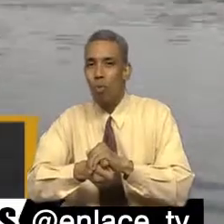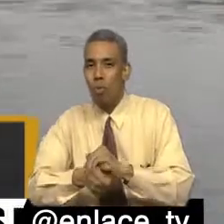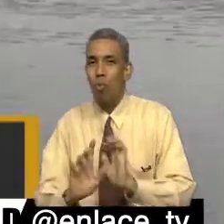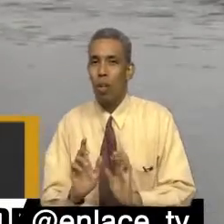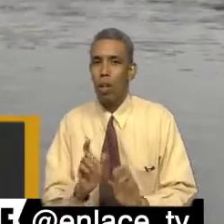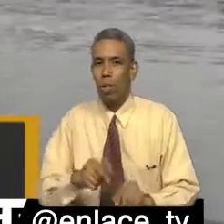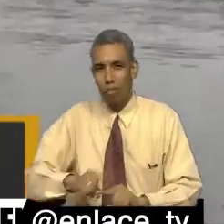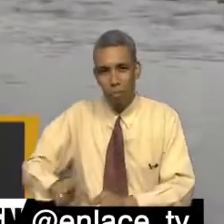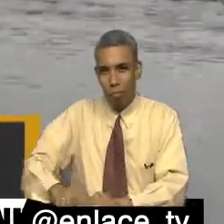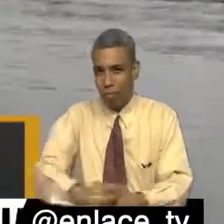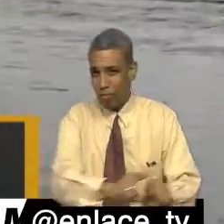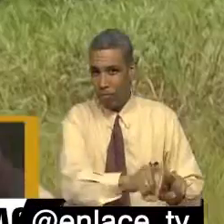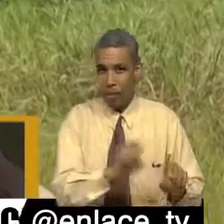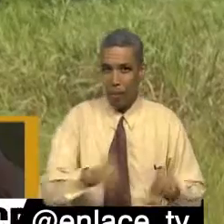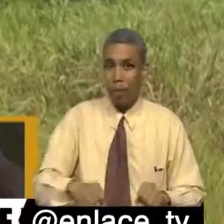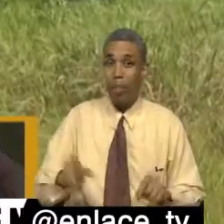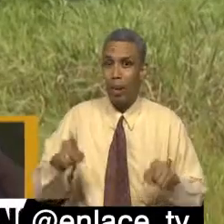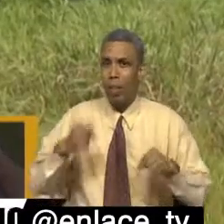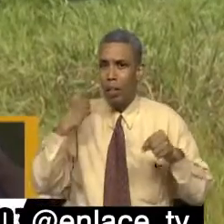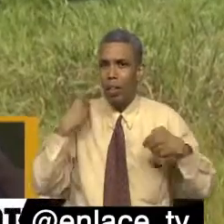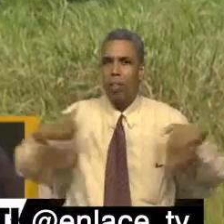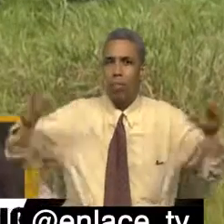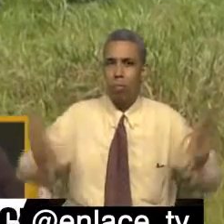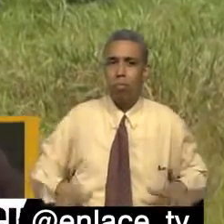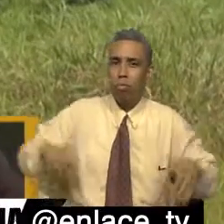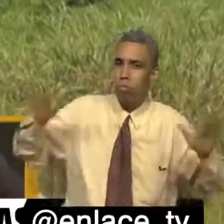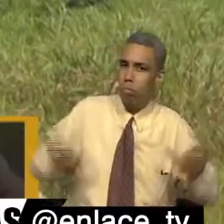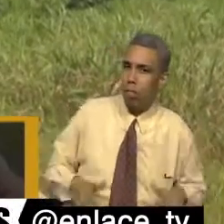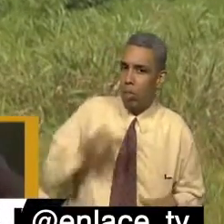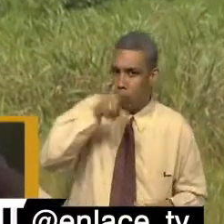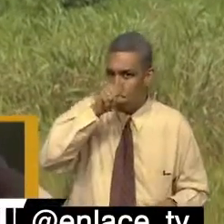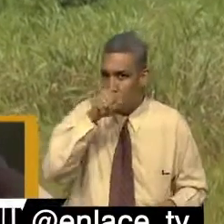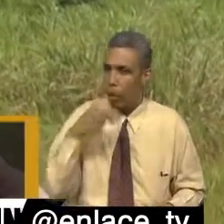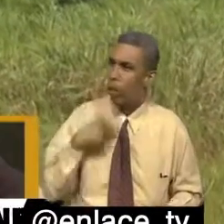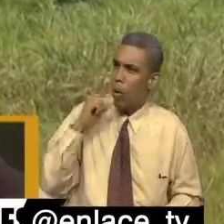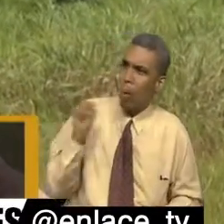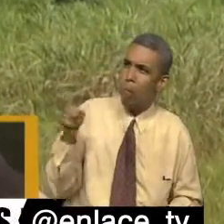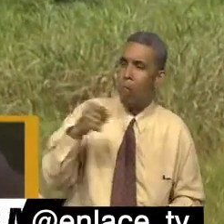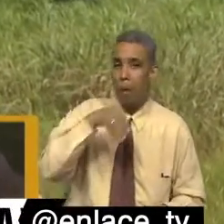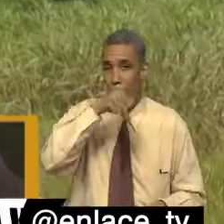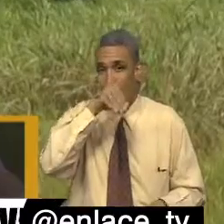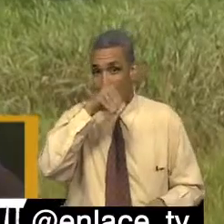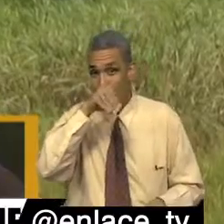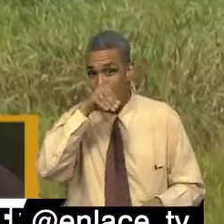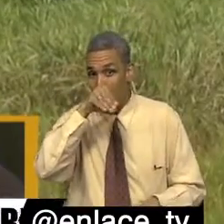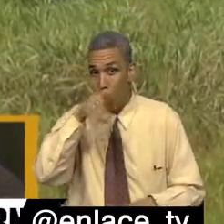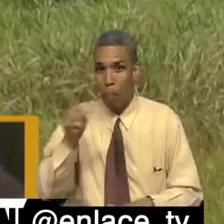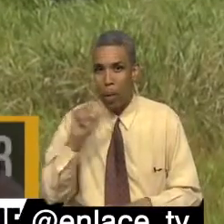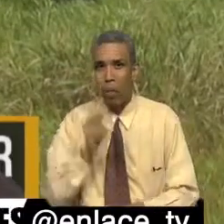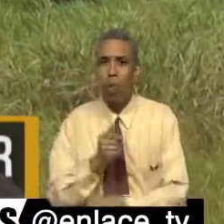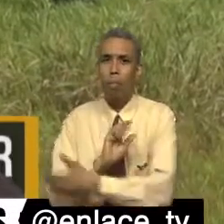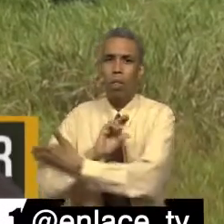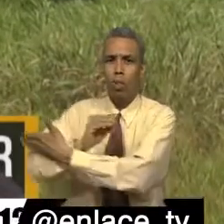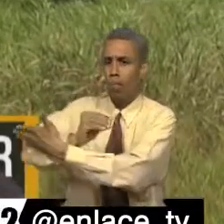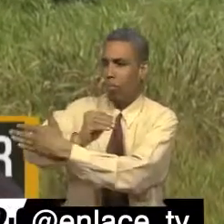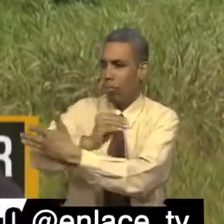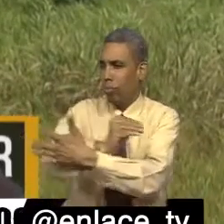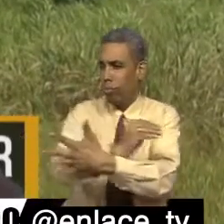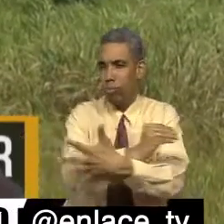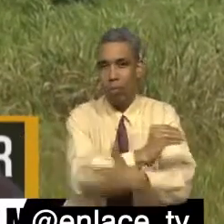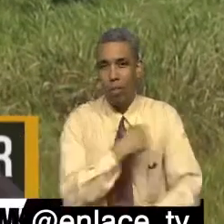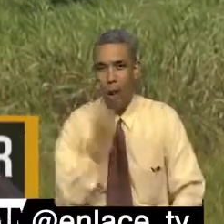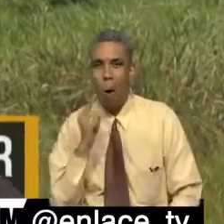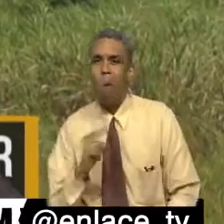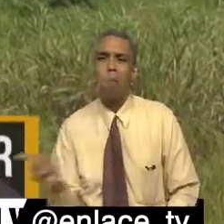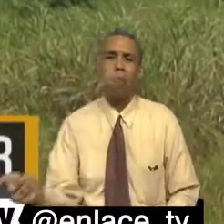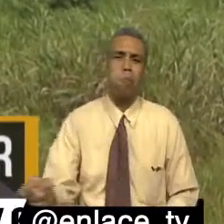y fauna aérea representada en garzas y pato yuyos, pues que son indicadores de que hay cierta,